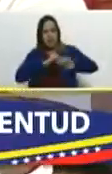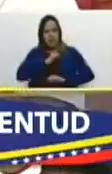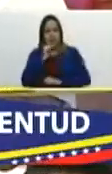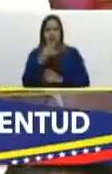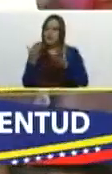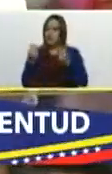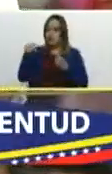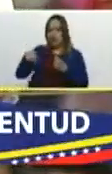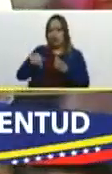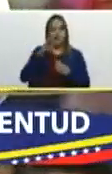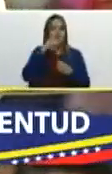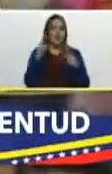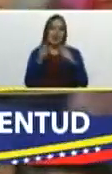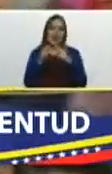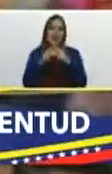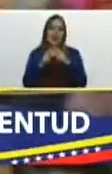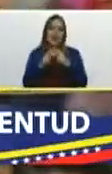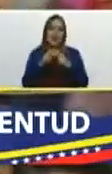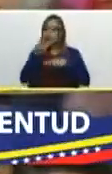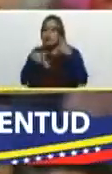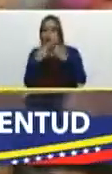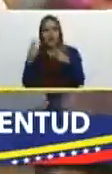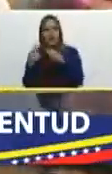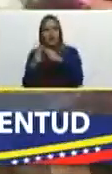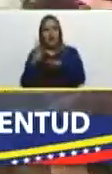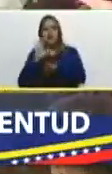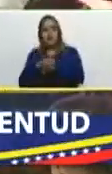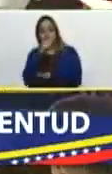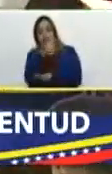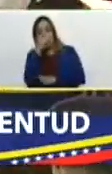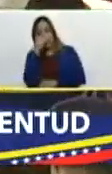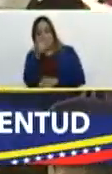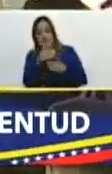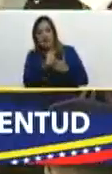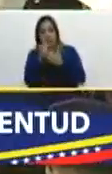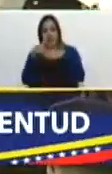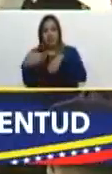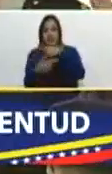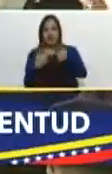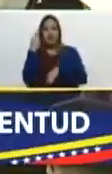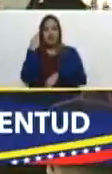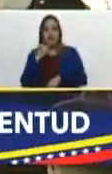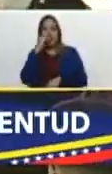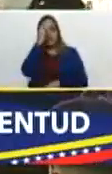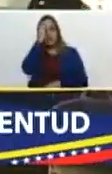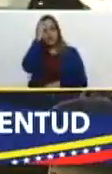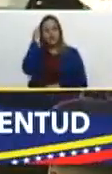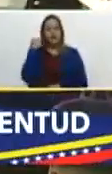eso, ni lo vamos a conocer porque usted está al frente de la Revolución Bolivariana.